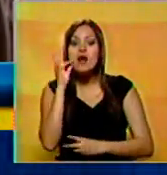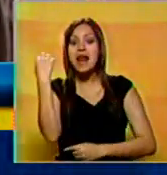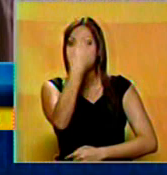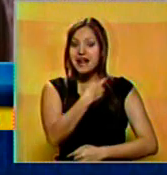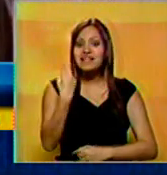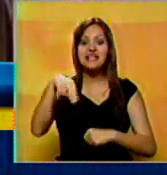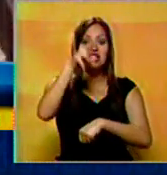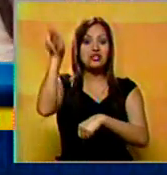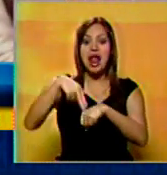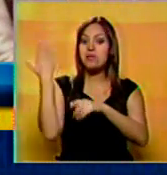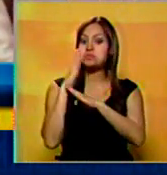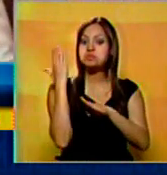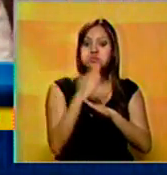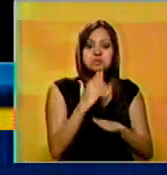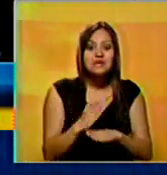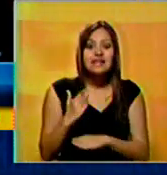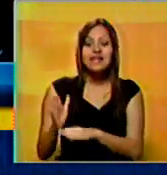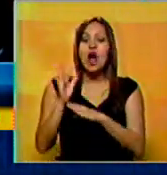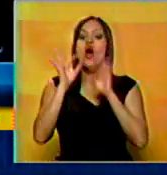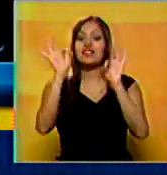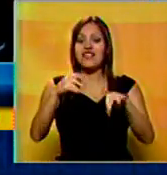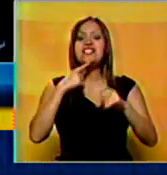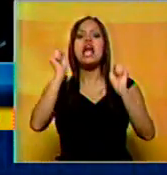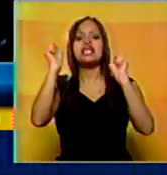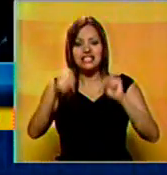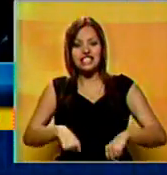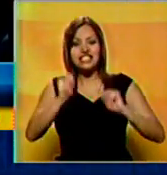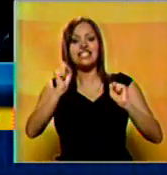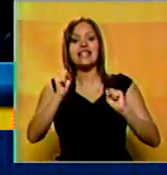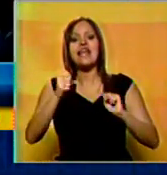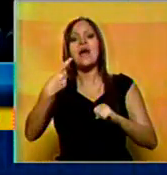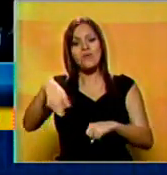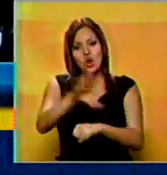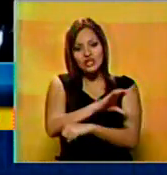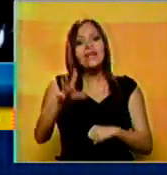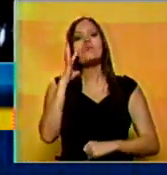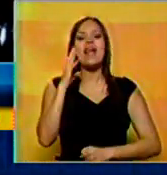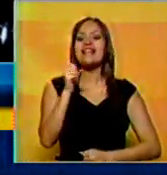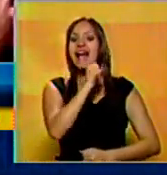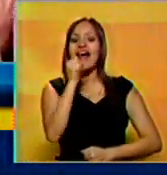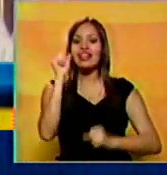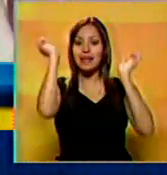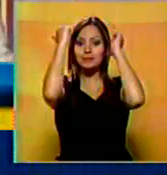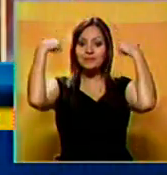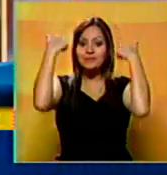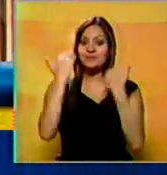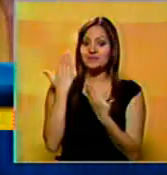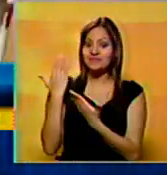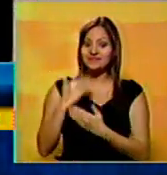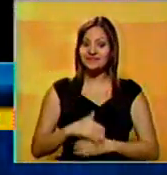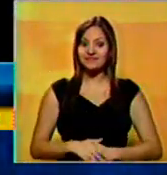y nacionalidades, quienes dieron el sí al ritmo del tema de Madonna, Open Your Heart.